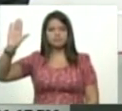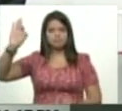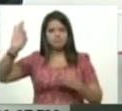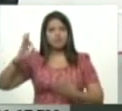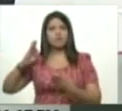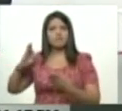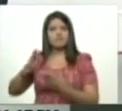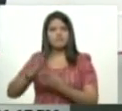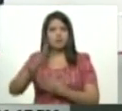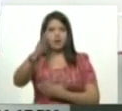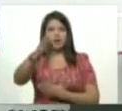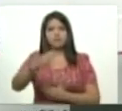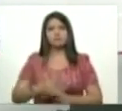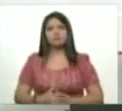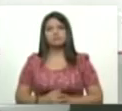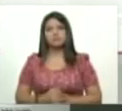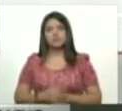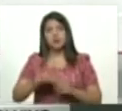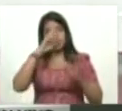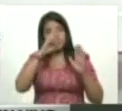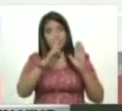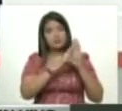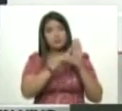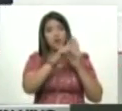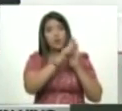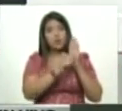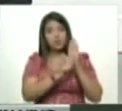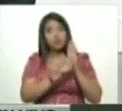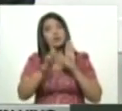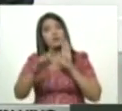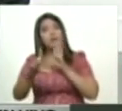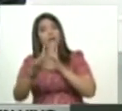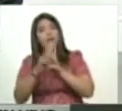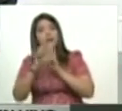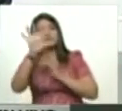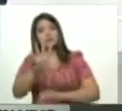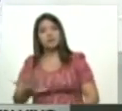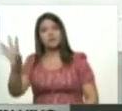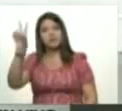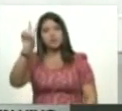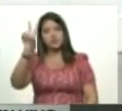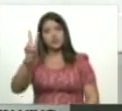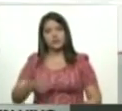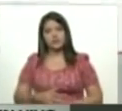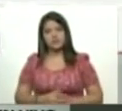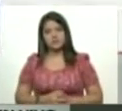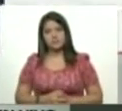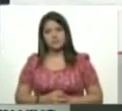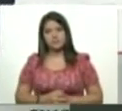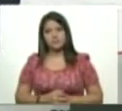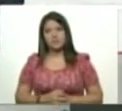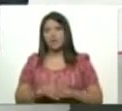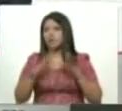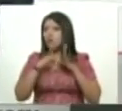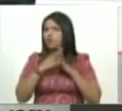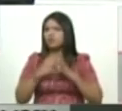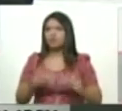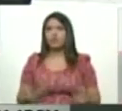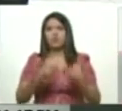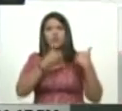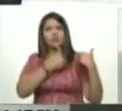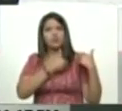fielmente con la Constitución y leyes de la República y con todas las obligaciones y